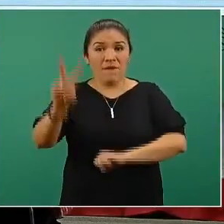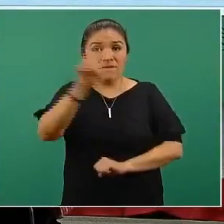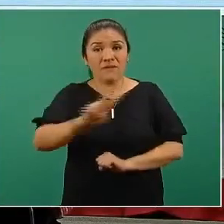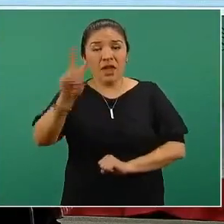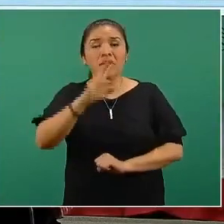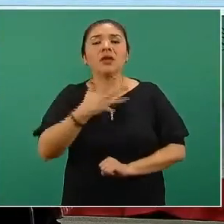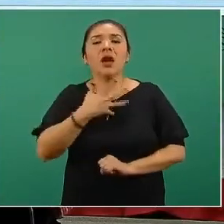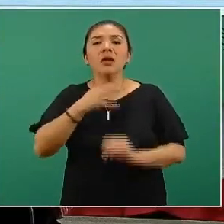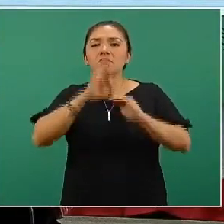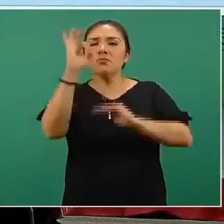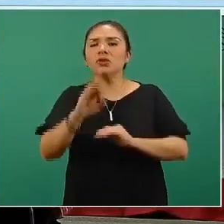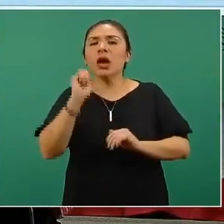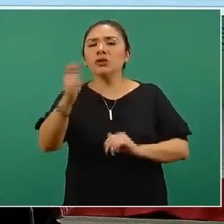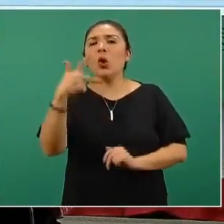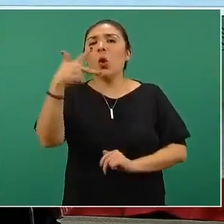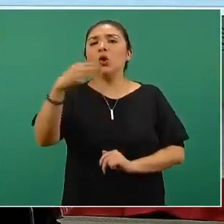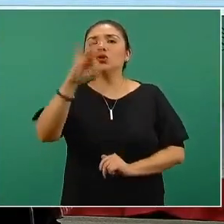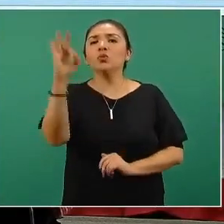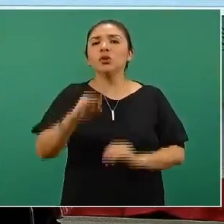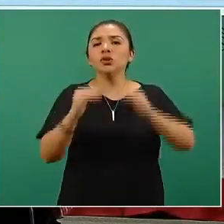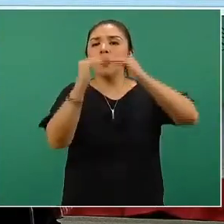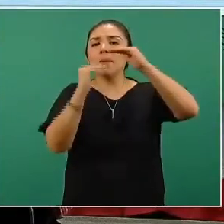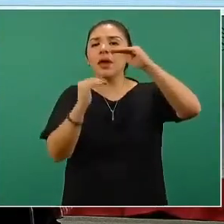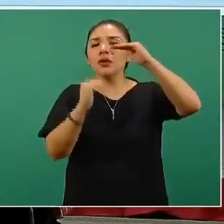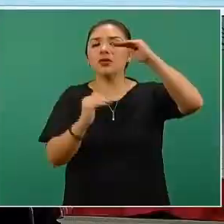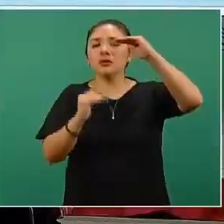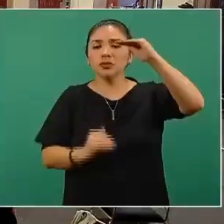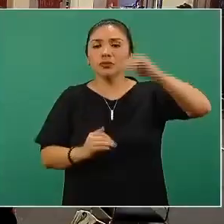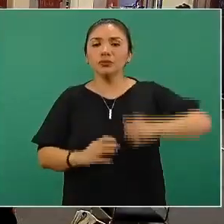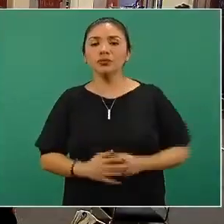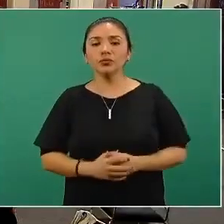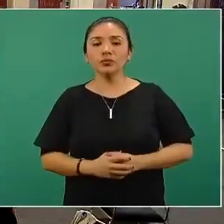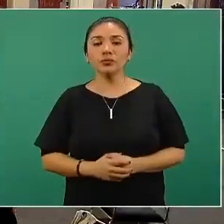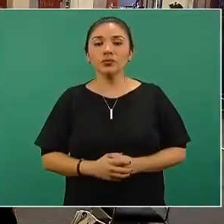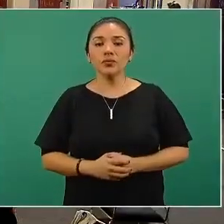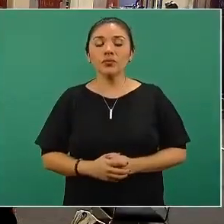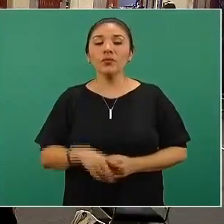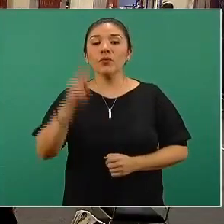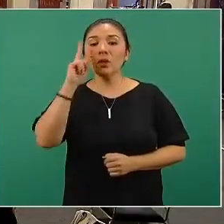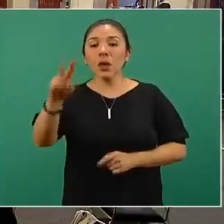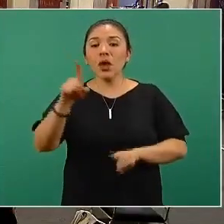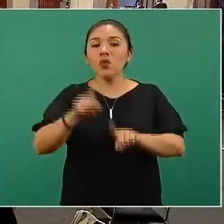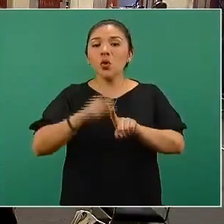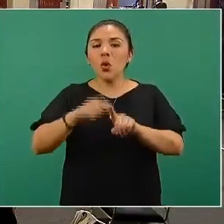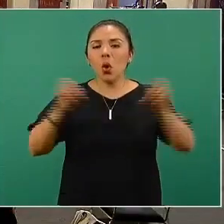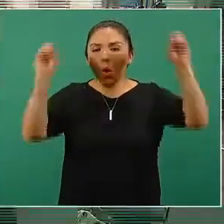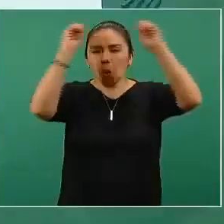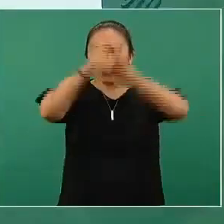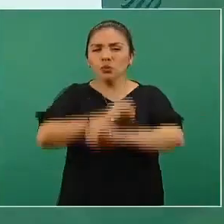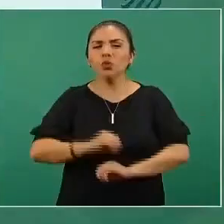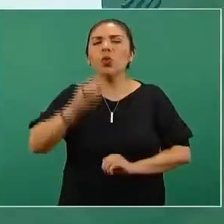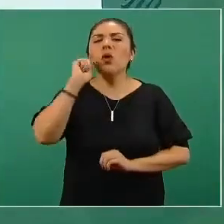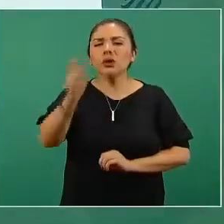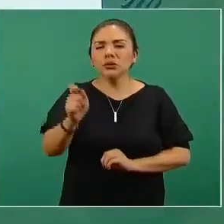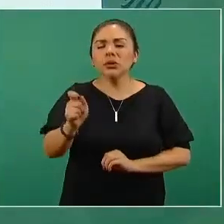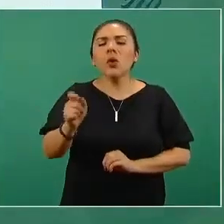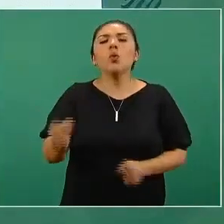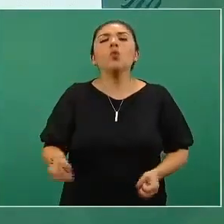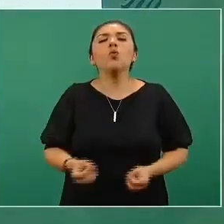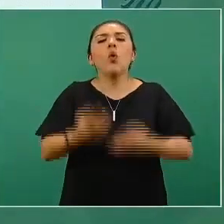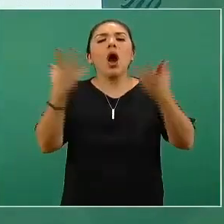un porcentaje de 8% de reducción. En la línea oscura lo que vemos es el